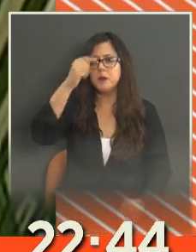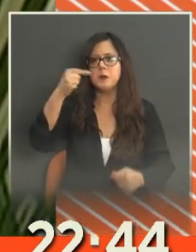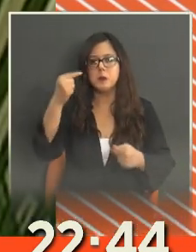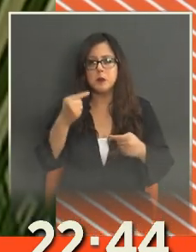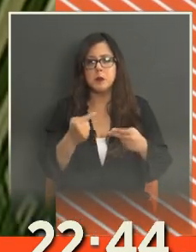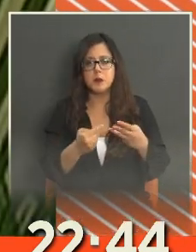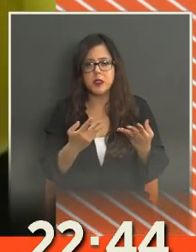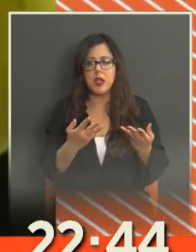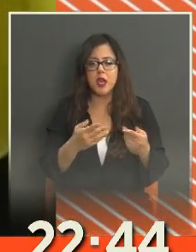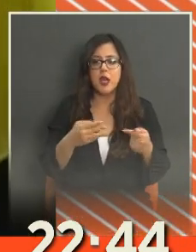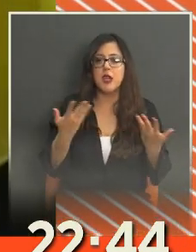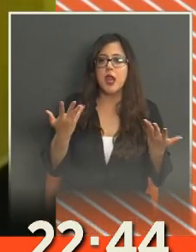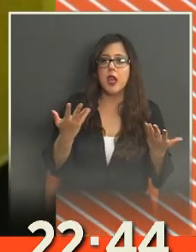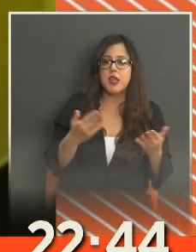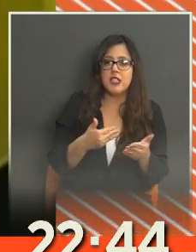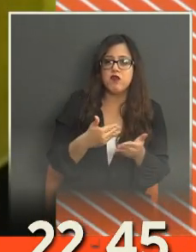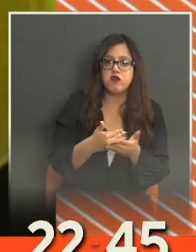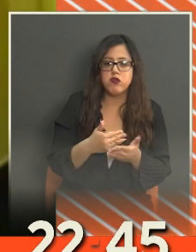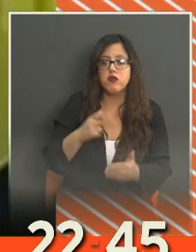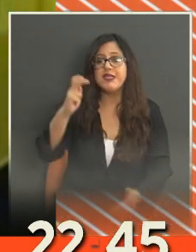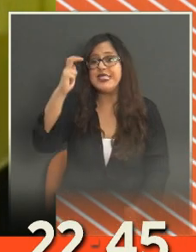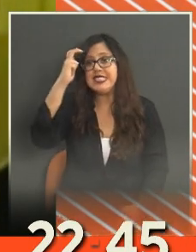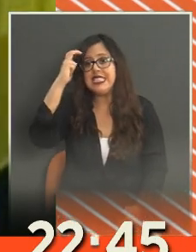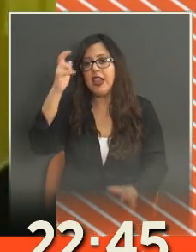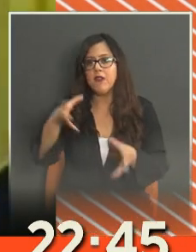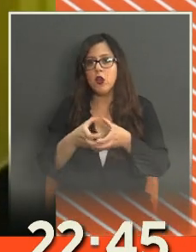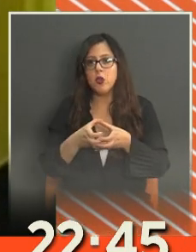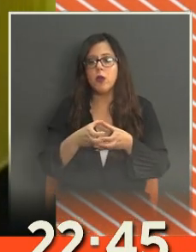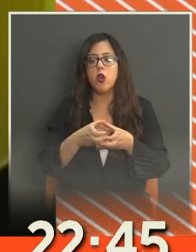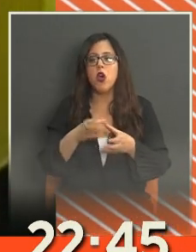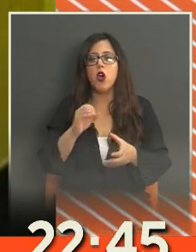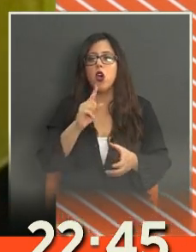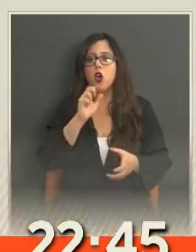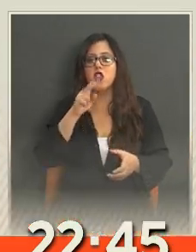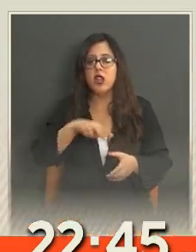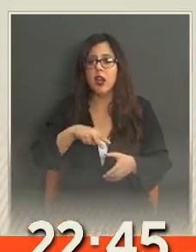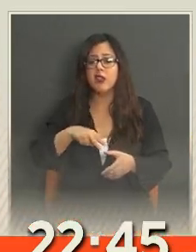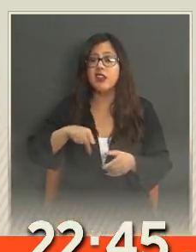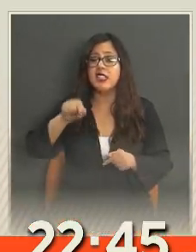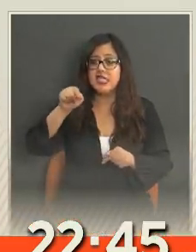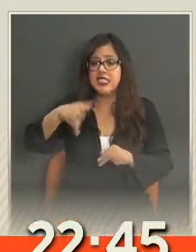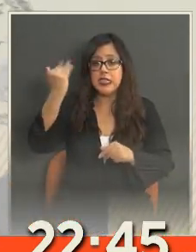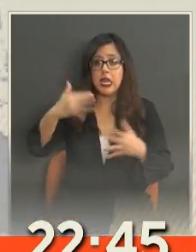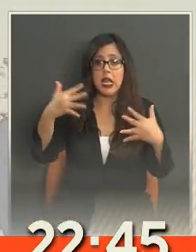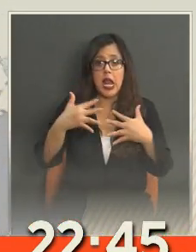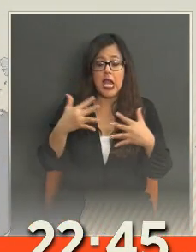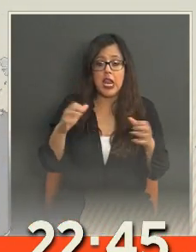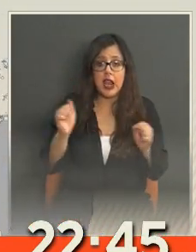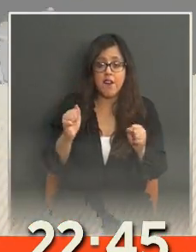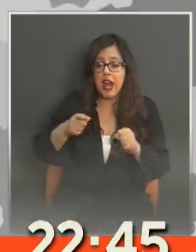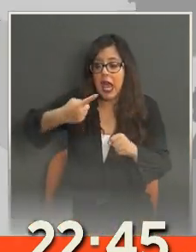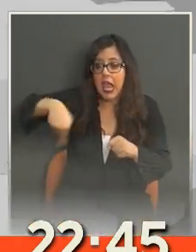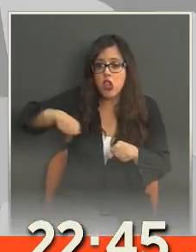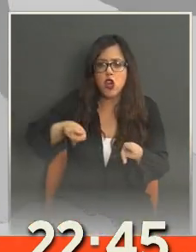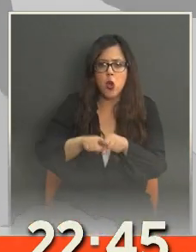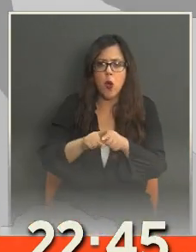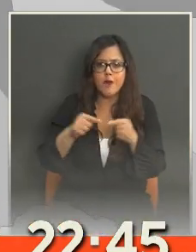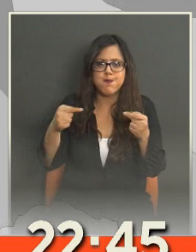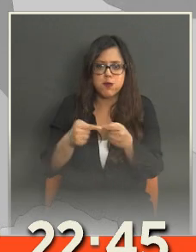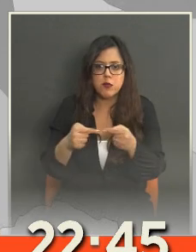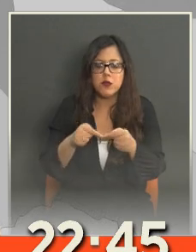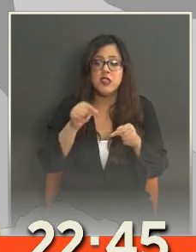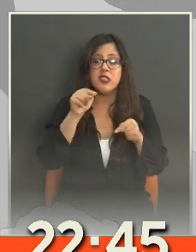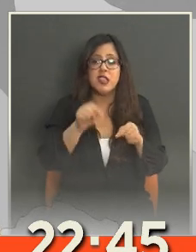de kiev con lo tan gran rival de la unión soviética durante la guerra fría para el kremlin las tratativas de ucrania con el